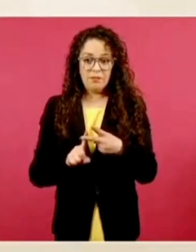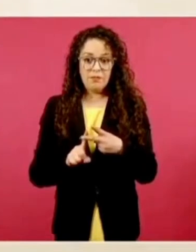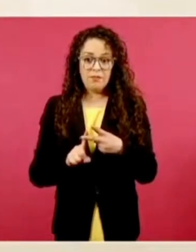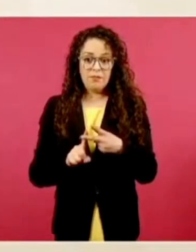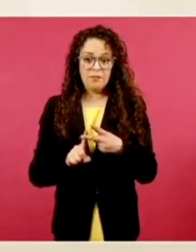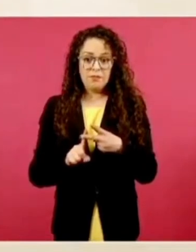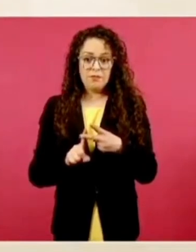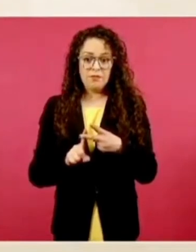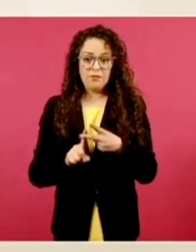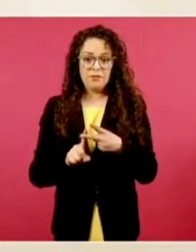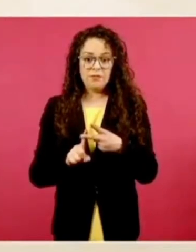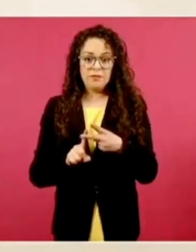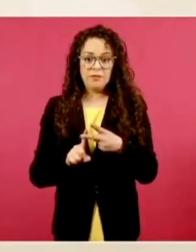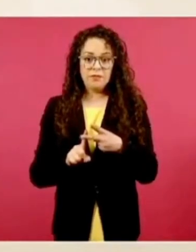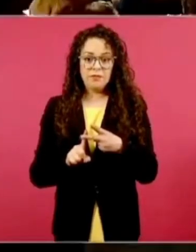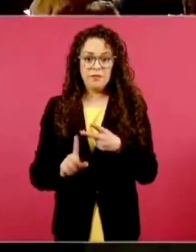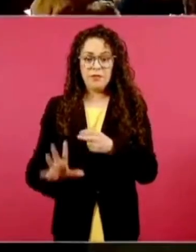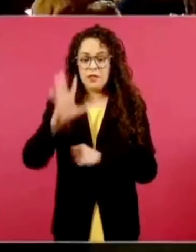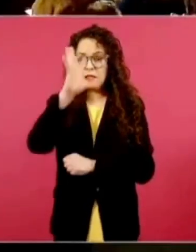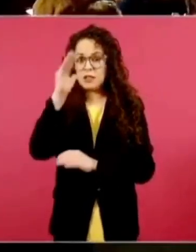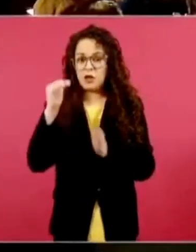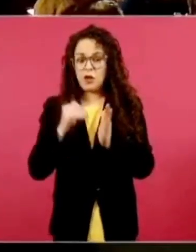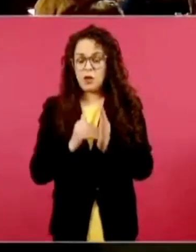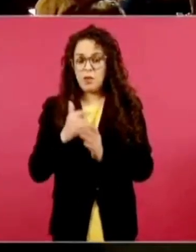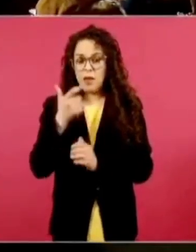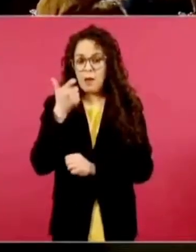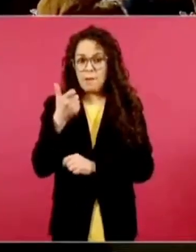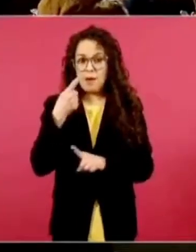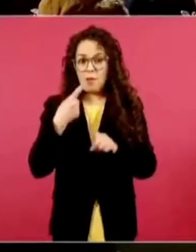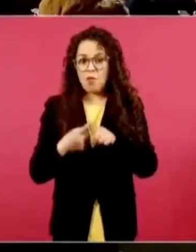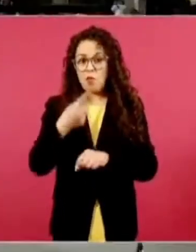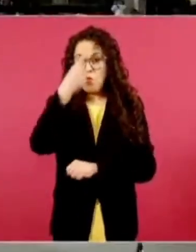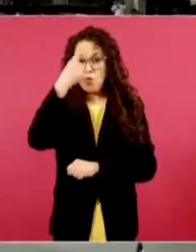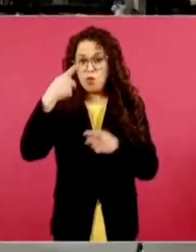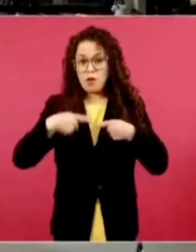Nos costaba 5,000 pesos por recluso